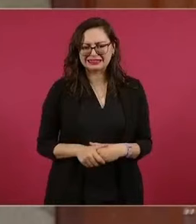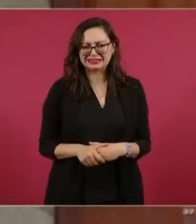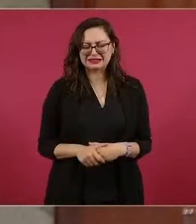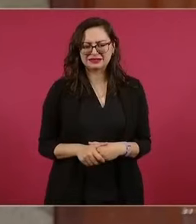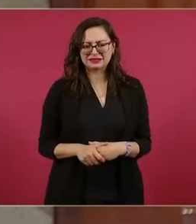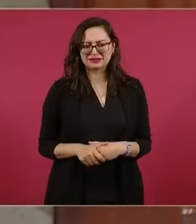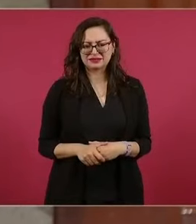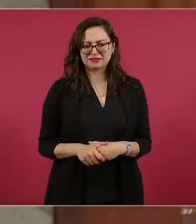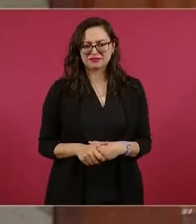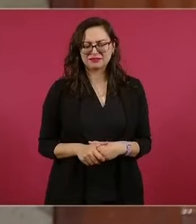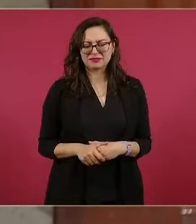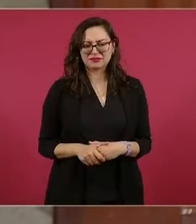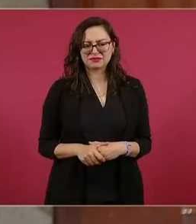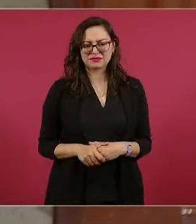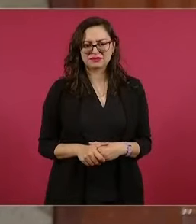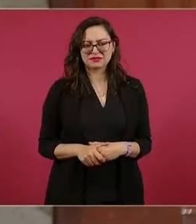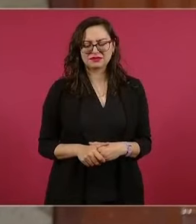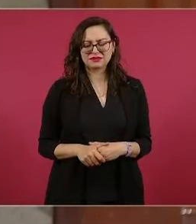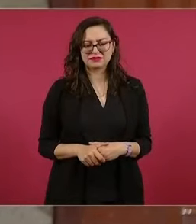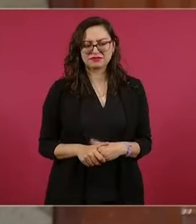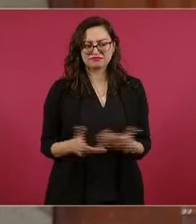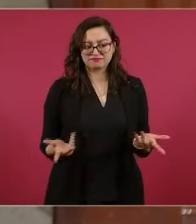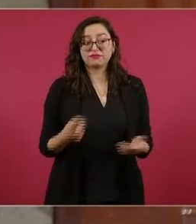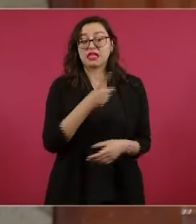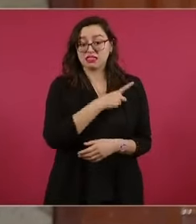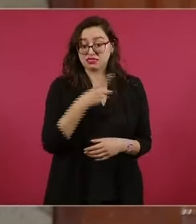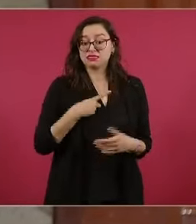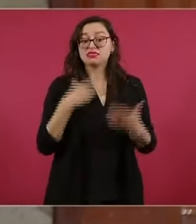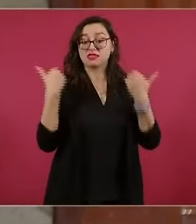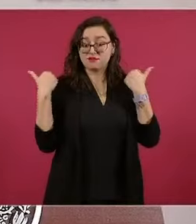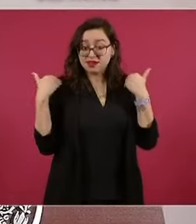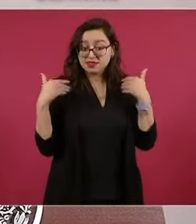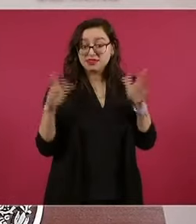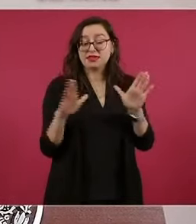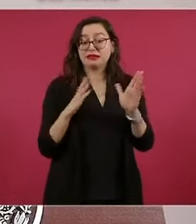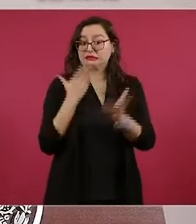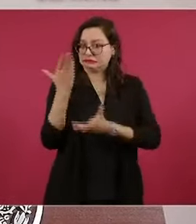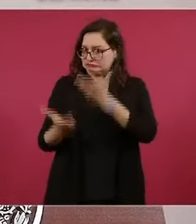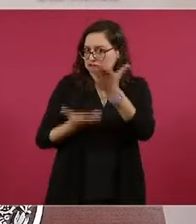que debería de ofrecer disculpas,